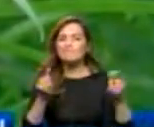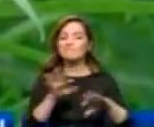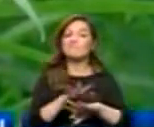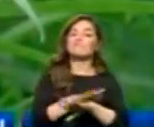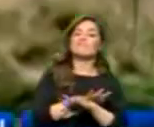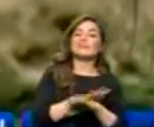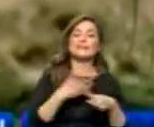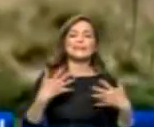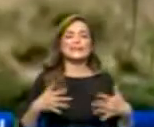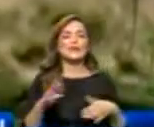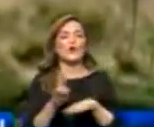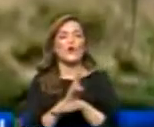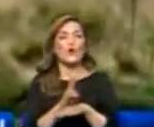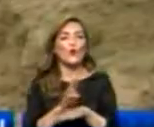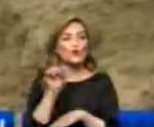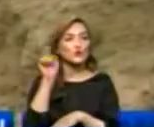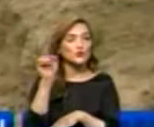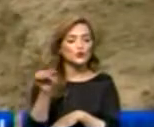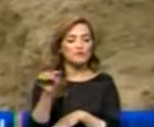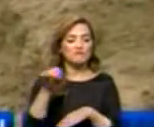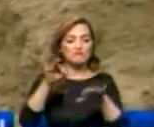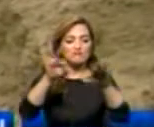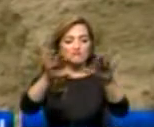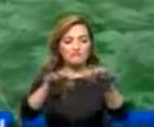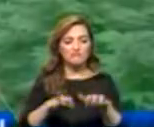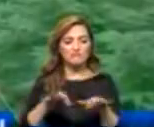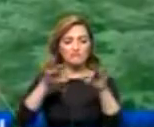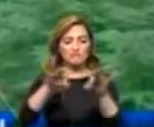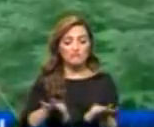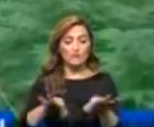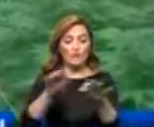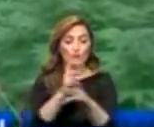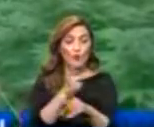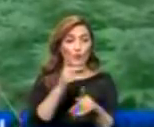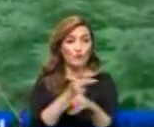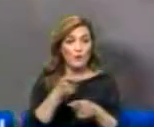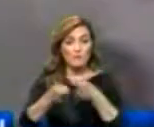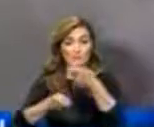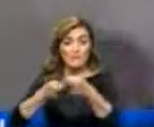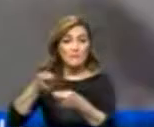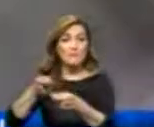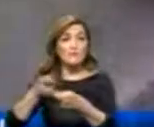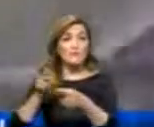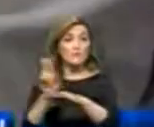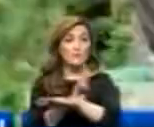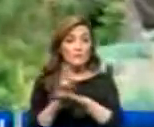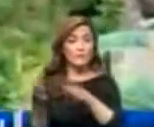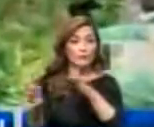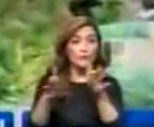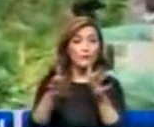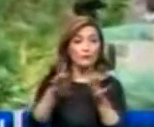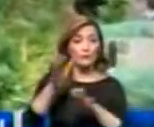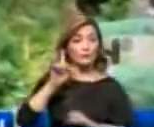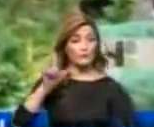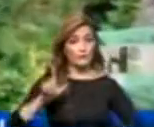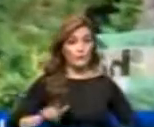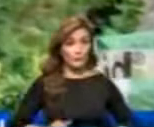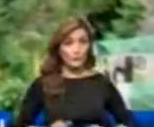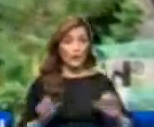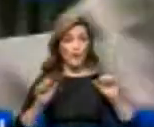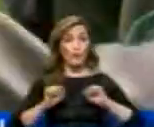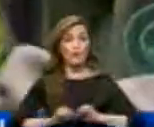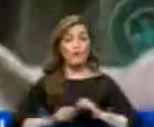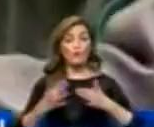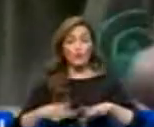el del uso medicinal del cannabis. El cultivo, producción y expendio de cannabis para uso terapéutico era la opción para